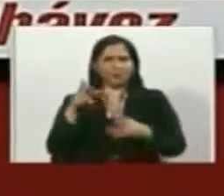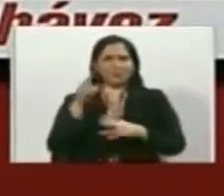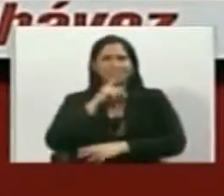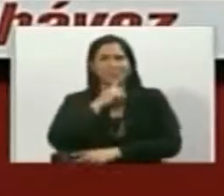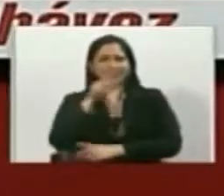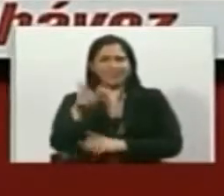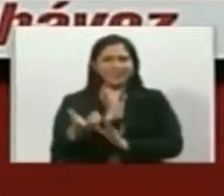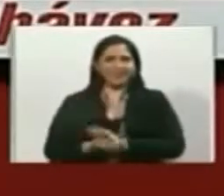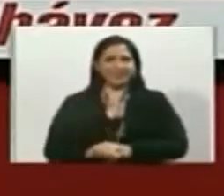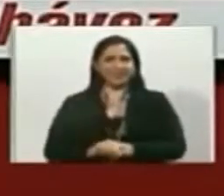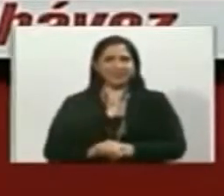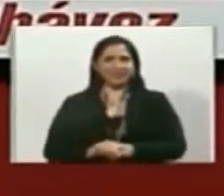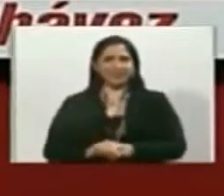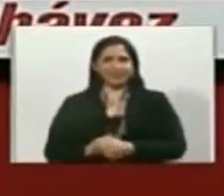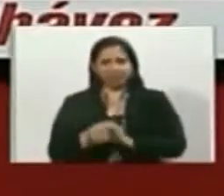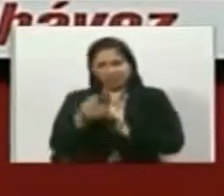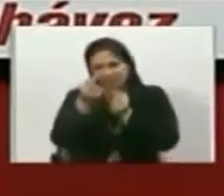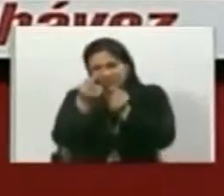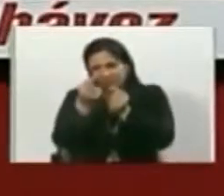Mi amiga dice así.